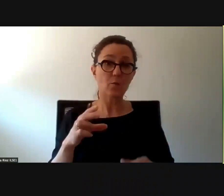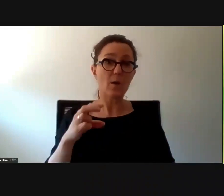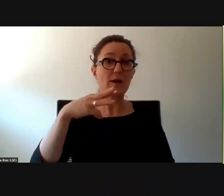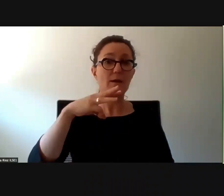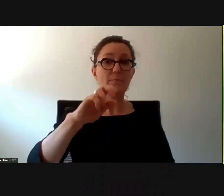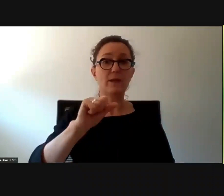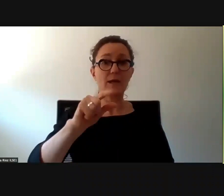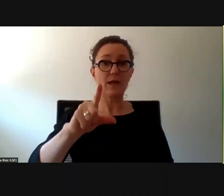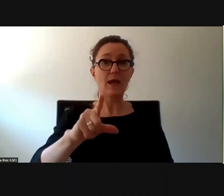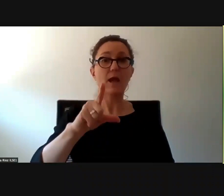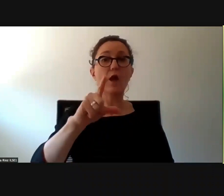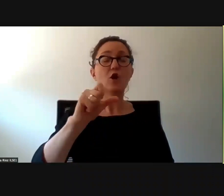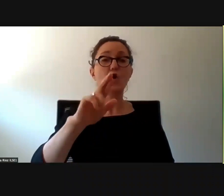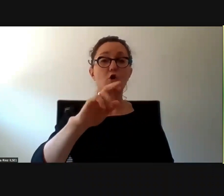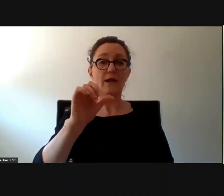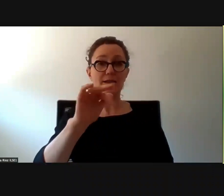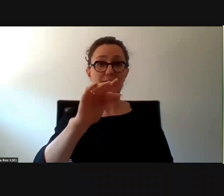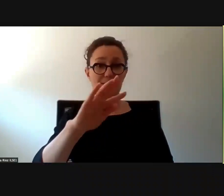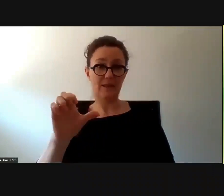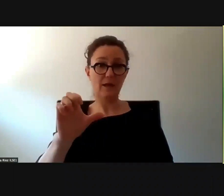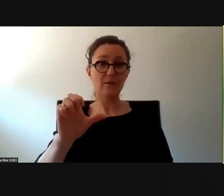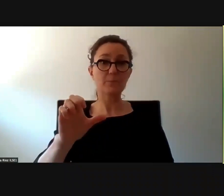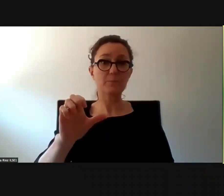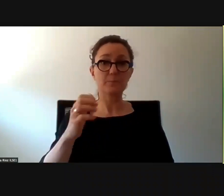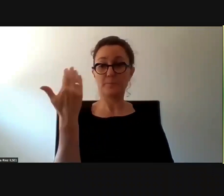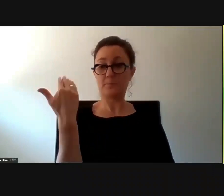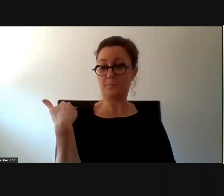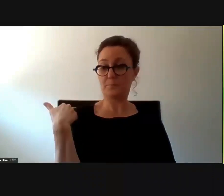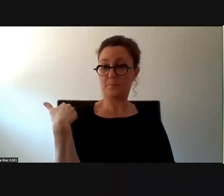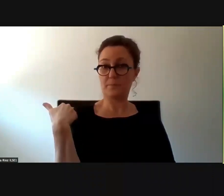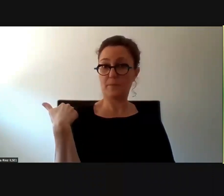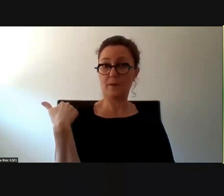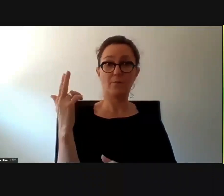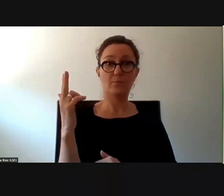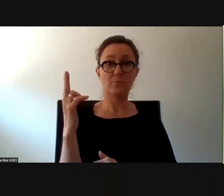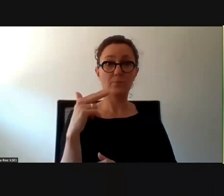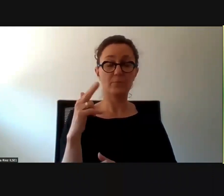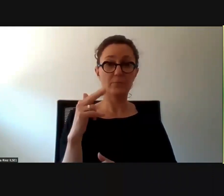Lorente, desde el pasado viernes también